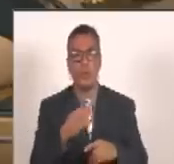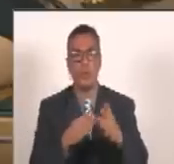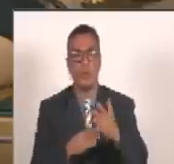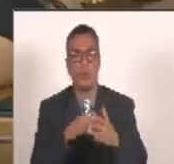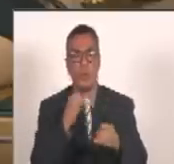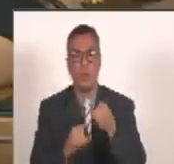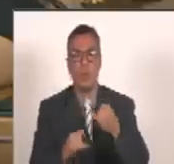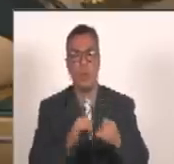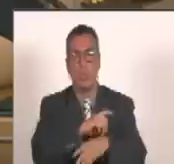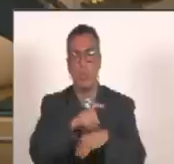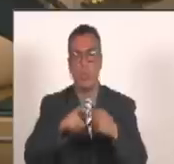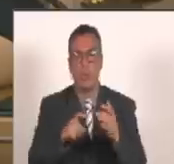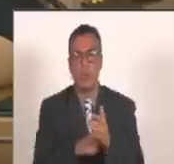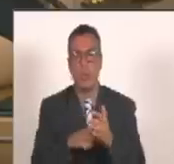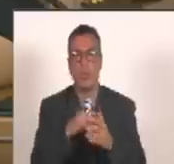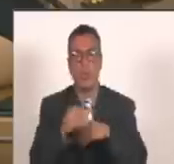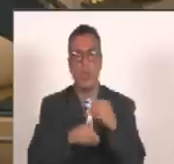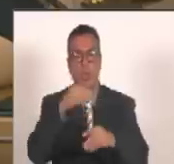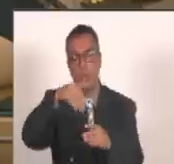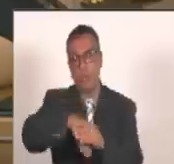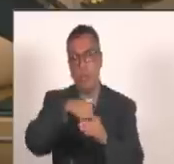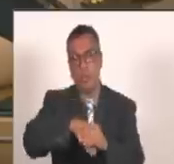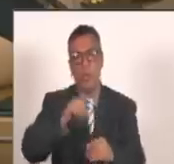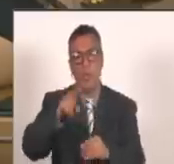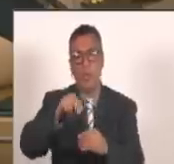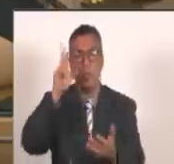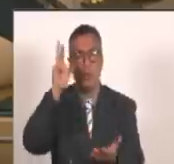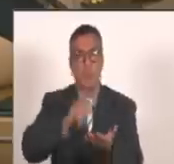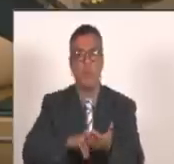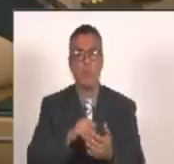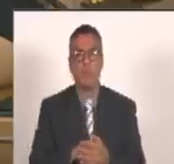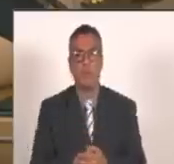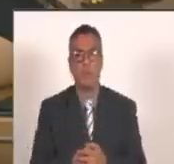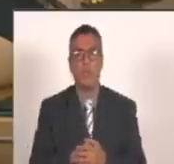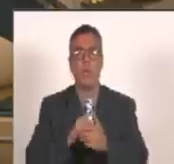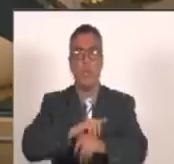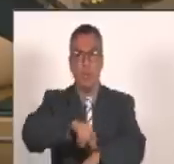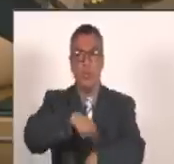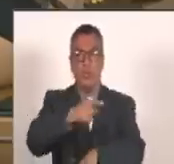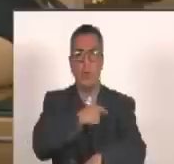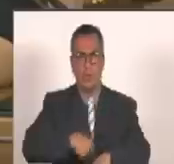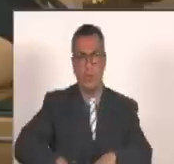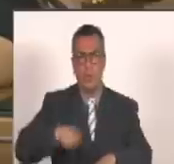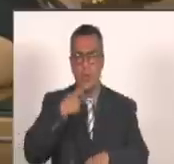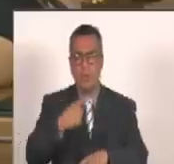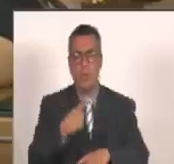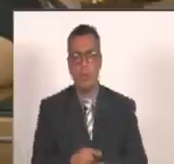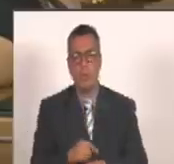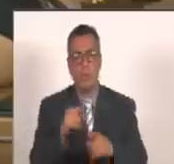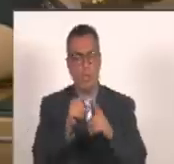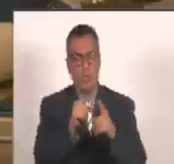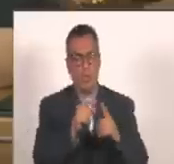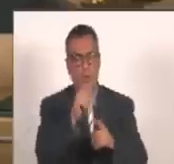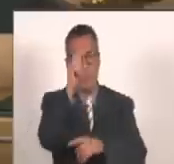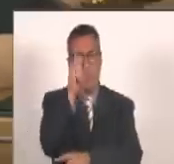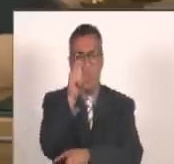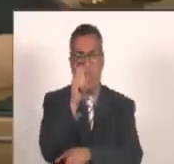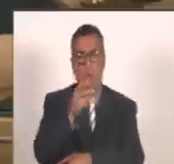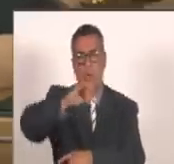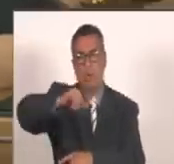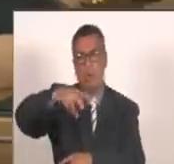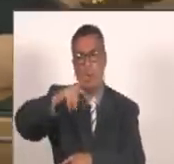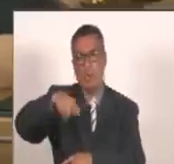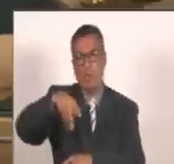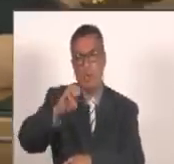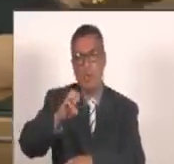de la comisión general. Sometida a votación, resultó aprobada. Seguidamente, el presidente concedió el derecho de palabra al diputado